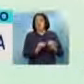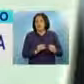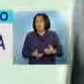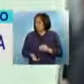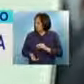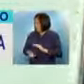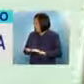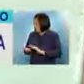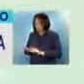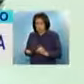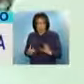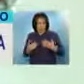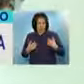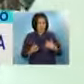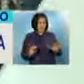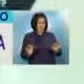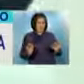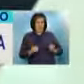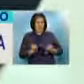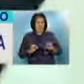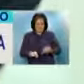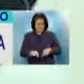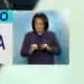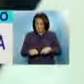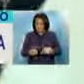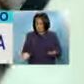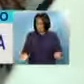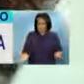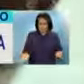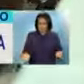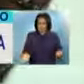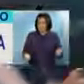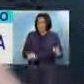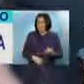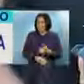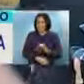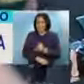¿Indulto? Eso nada tiene que ver con los caballos.